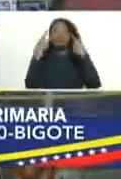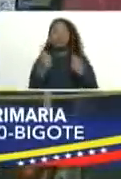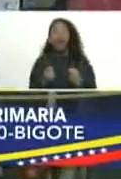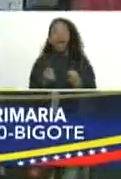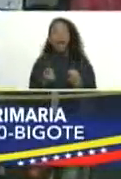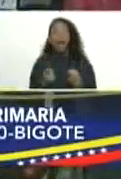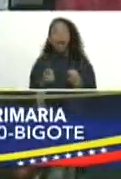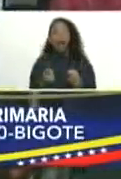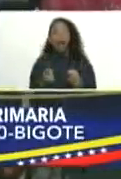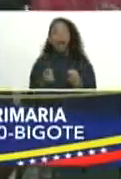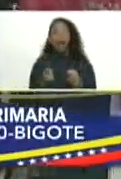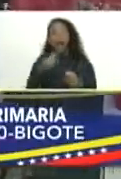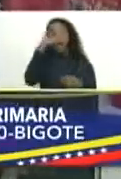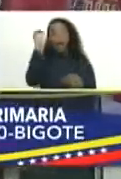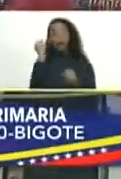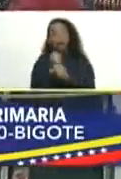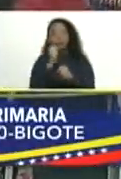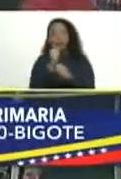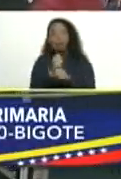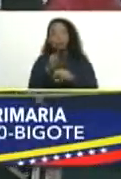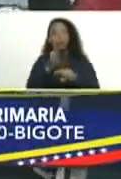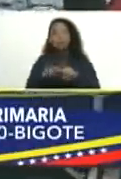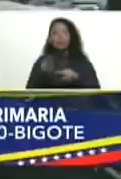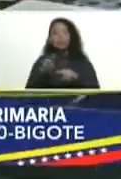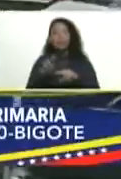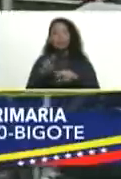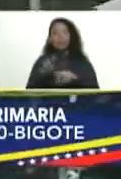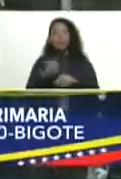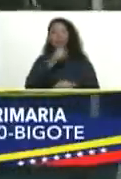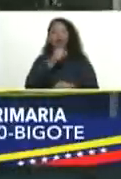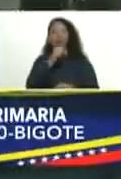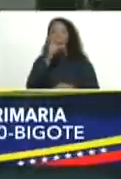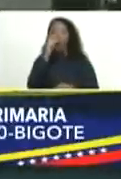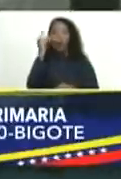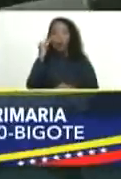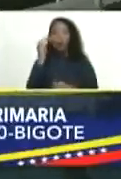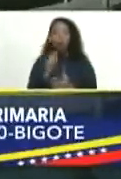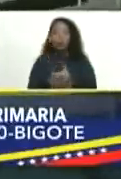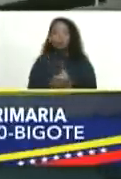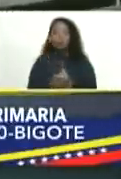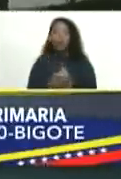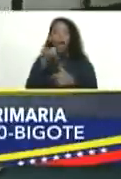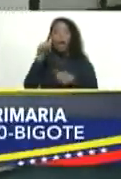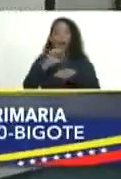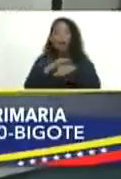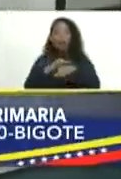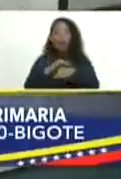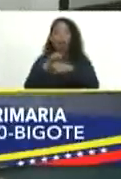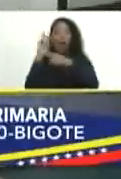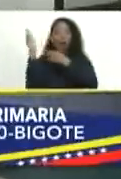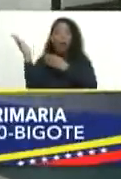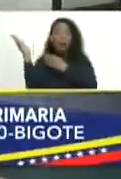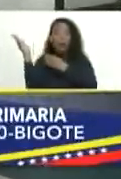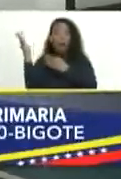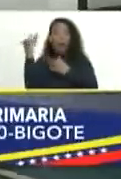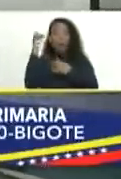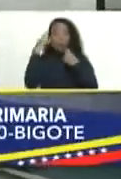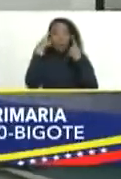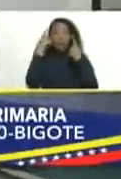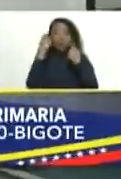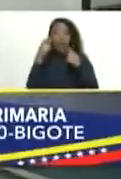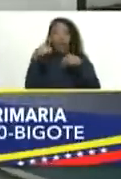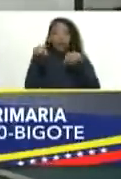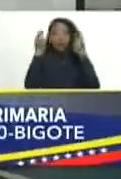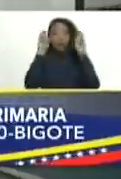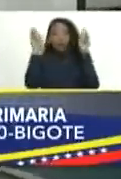especializada en geriatría, y aquí tenemos a la doctora Briseya Delgado, que es una doctora que trata este